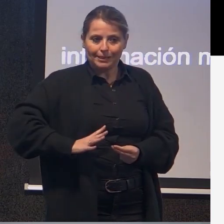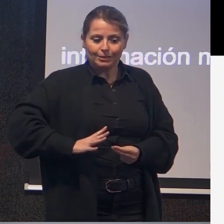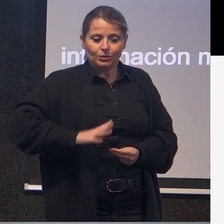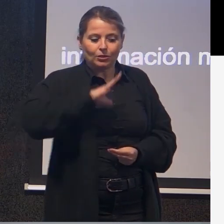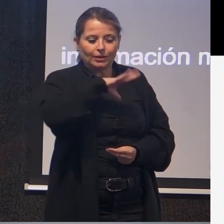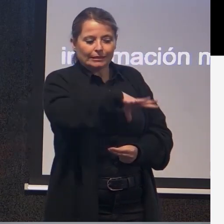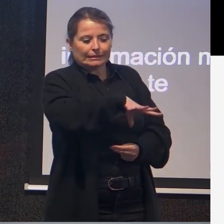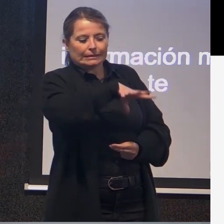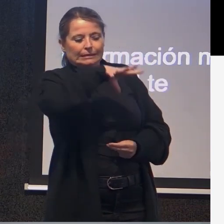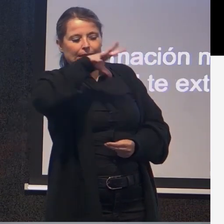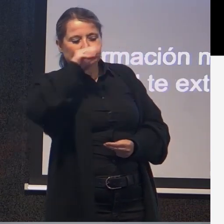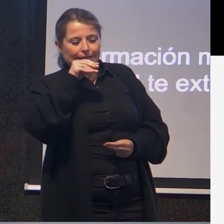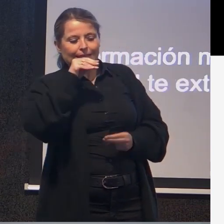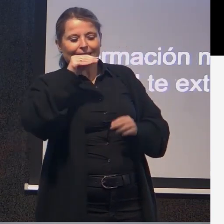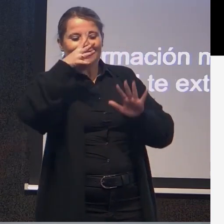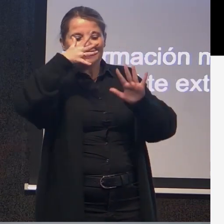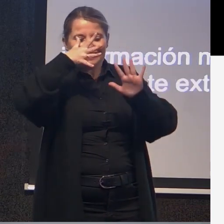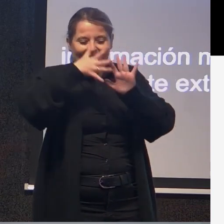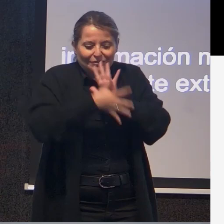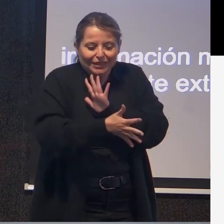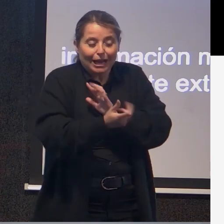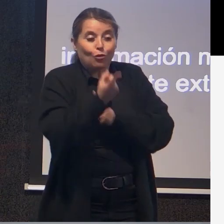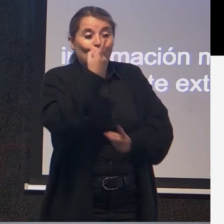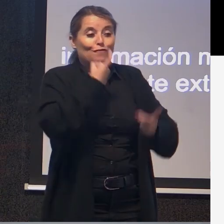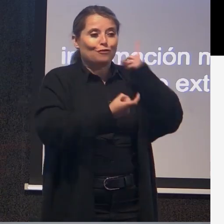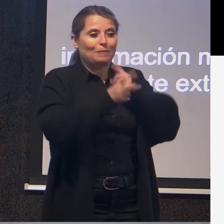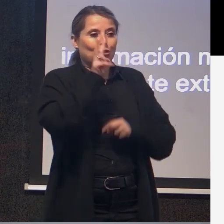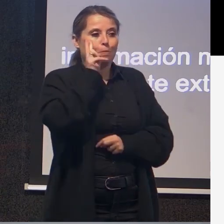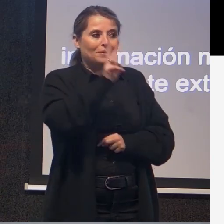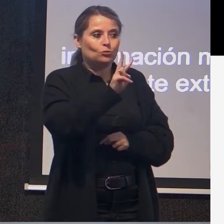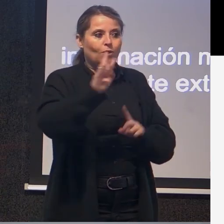extraer sentido de esa información visual.